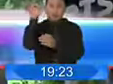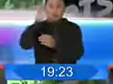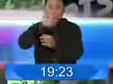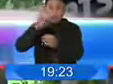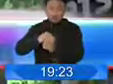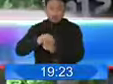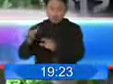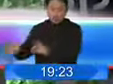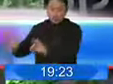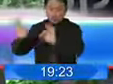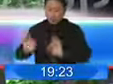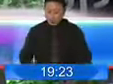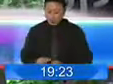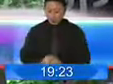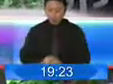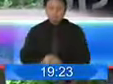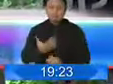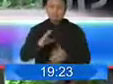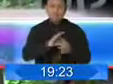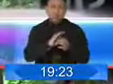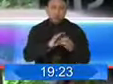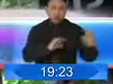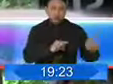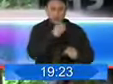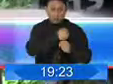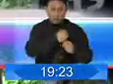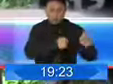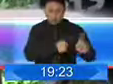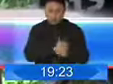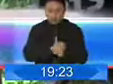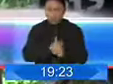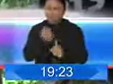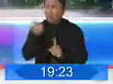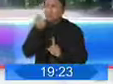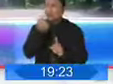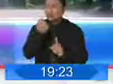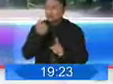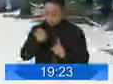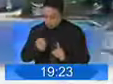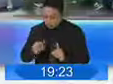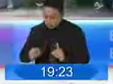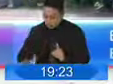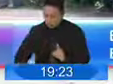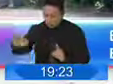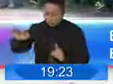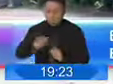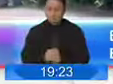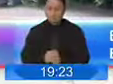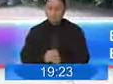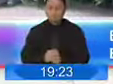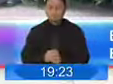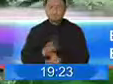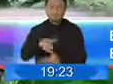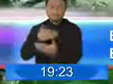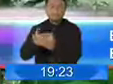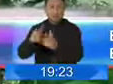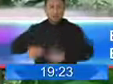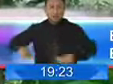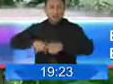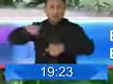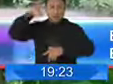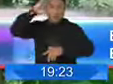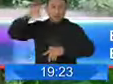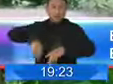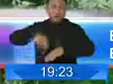aquí trabajando y lo encontraron ya que cortaron una punta ese. Lo encontraron ahí. Hasta el lugar llegaron agentes de la DINASET y